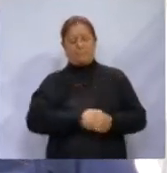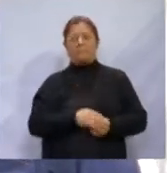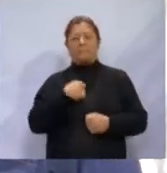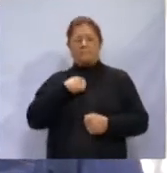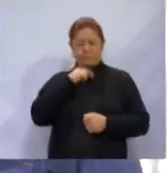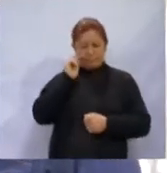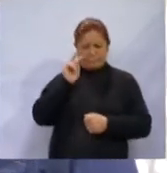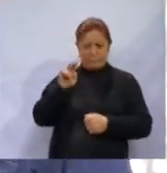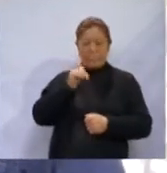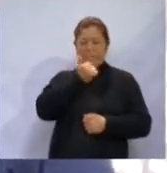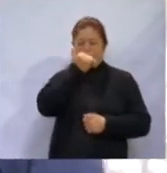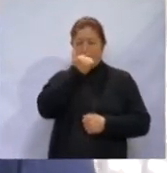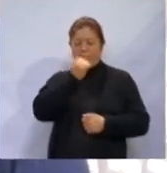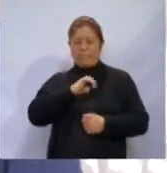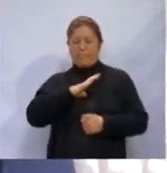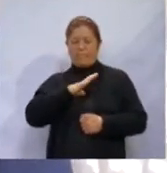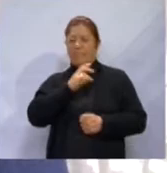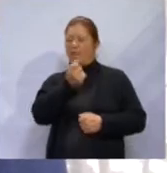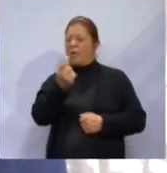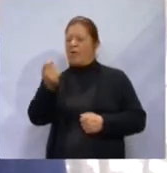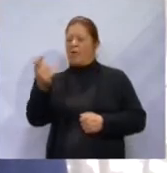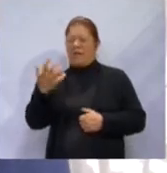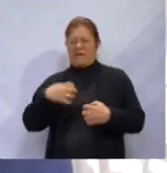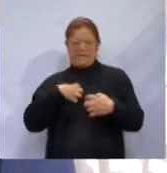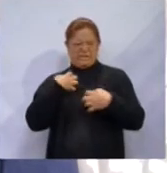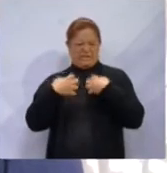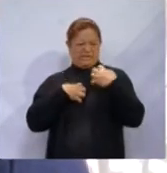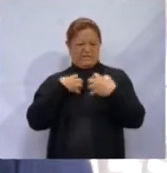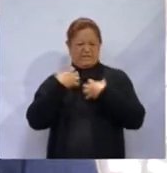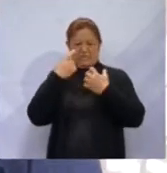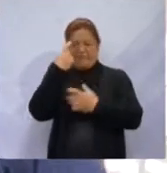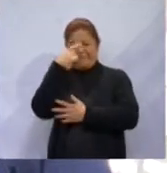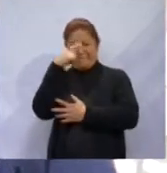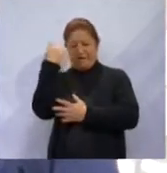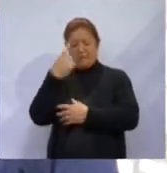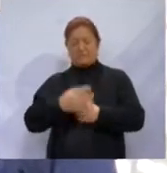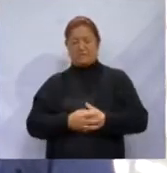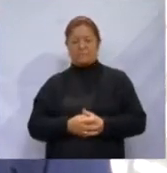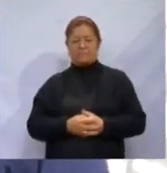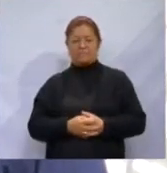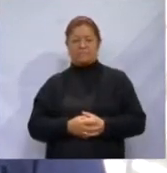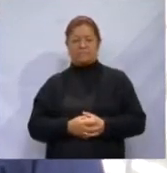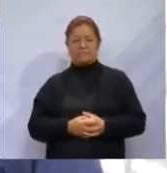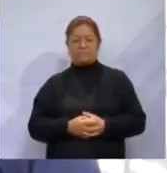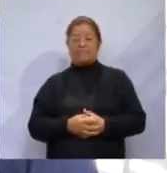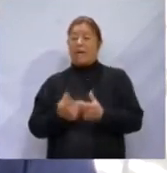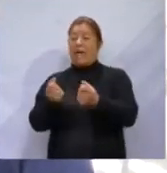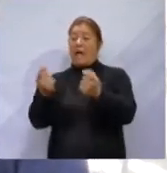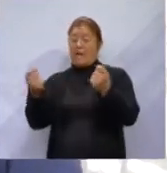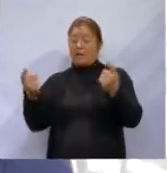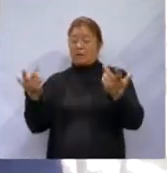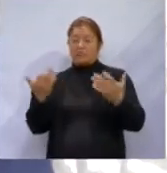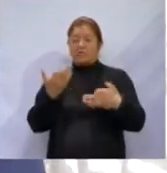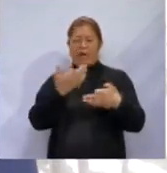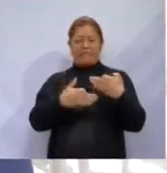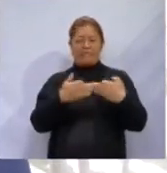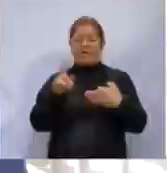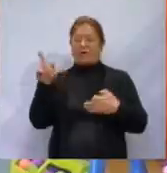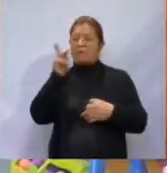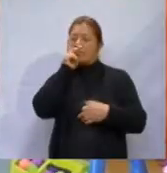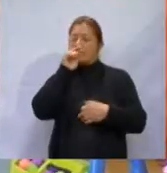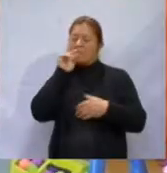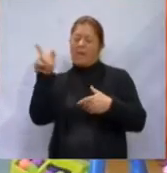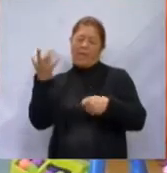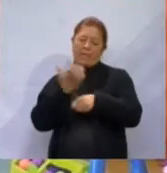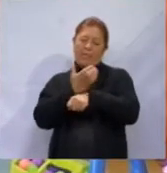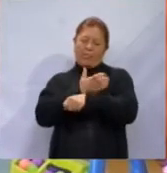que tengo alumnos que se muestran muy irritables o se enojan muy fácilmente. Y a algunos les falta el acompañamiento de los